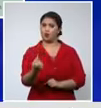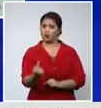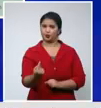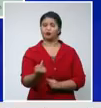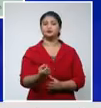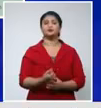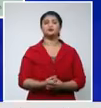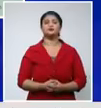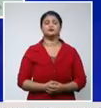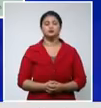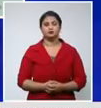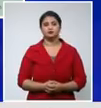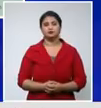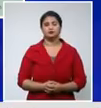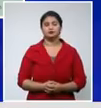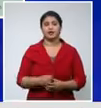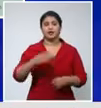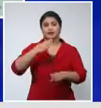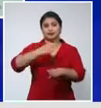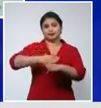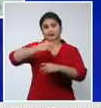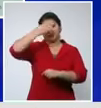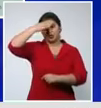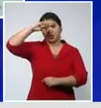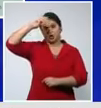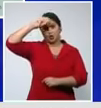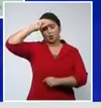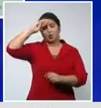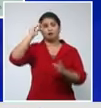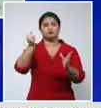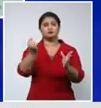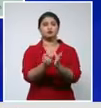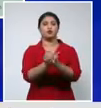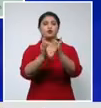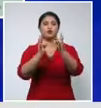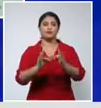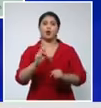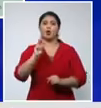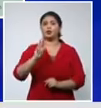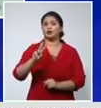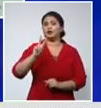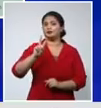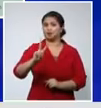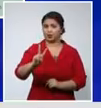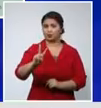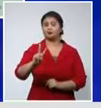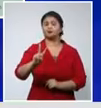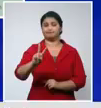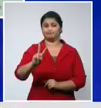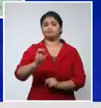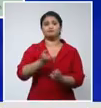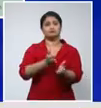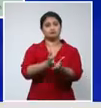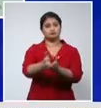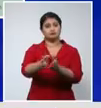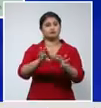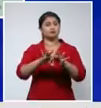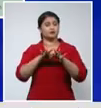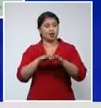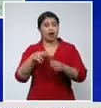Cuba, al confirmar 32 casos ayer, todavía con una transmisión importante en el municipio